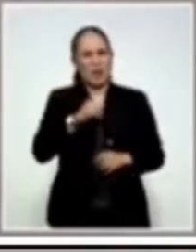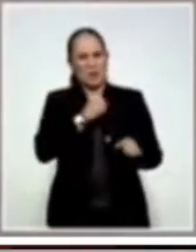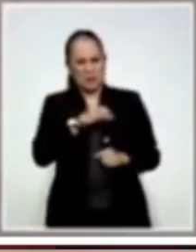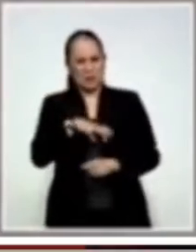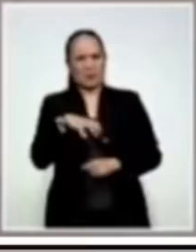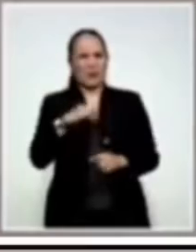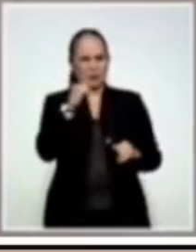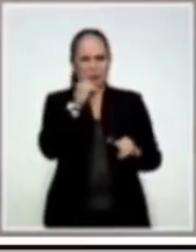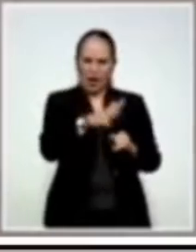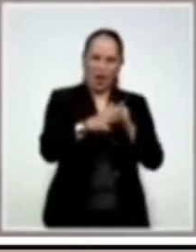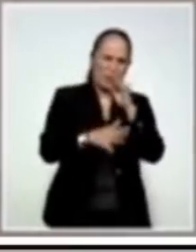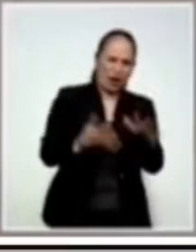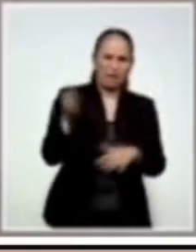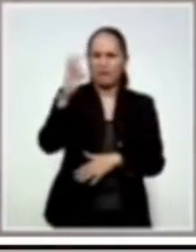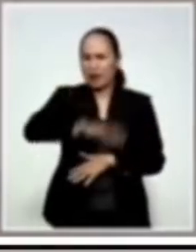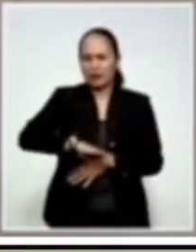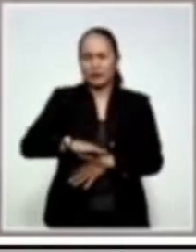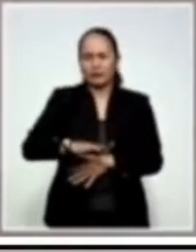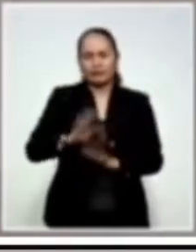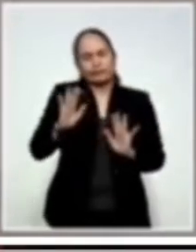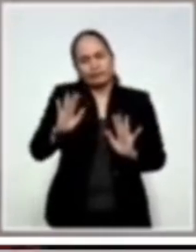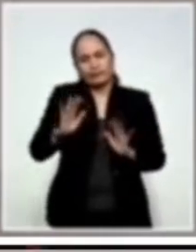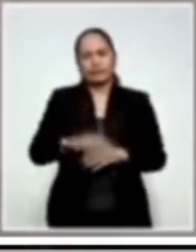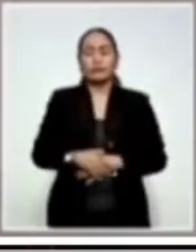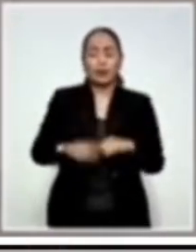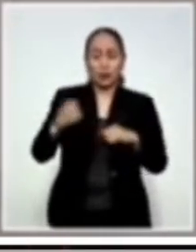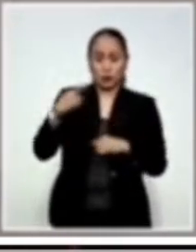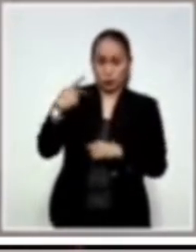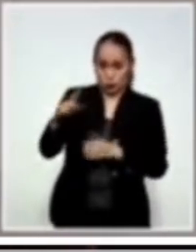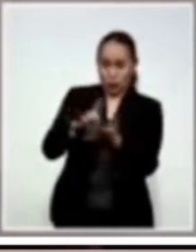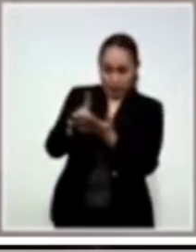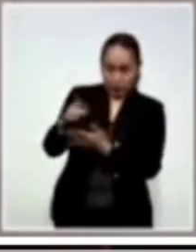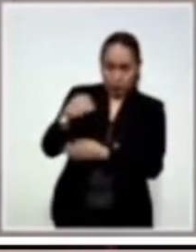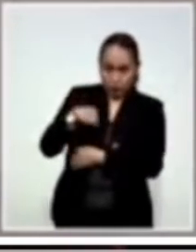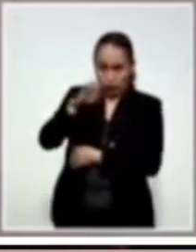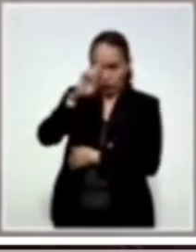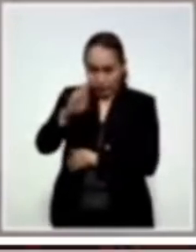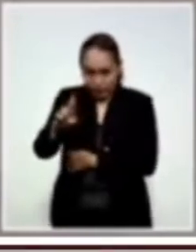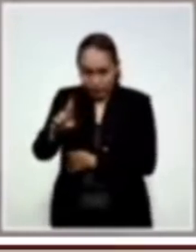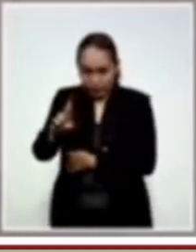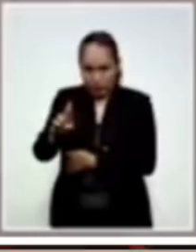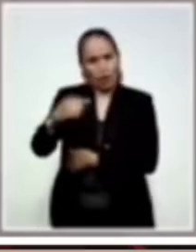insidioso, falso como ahora, pero que yo respete ese derecho no implica que no tenga también una